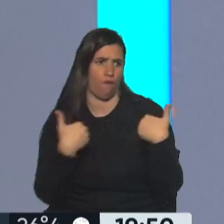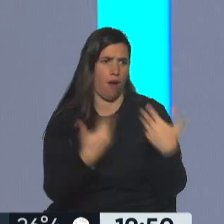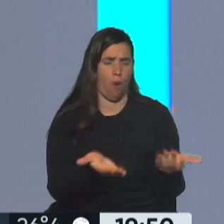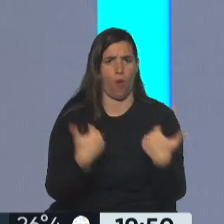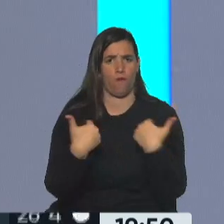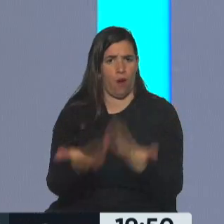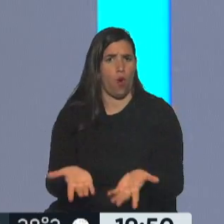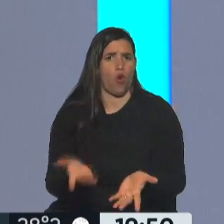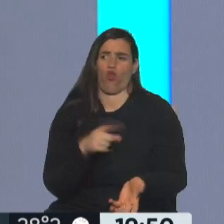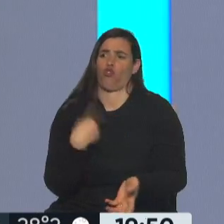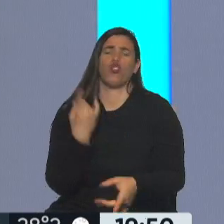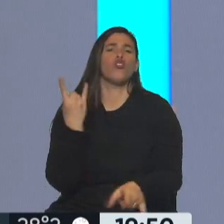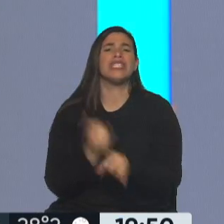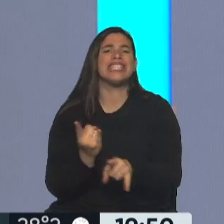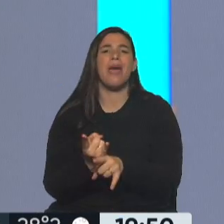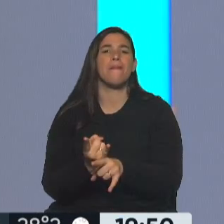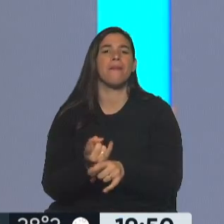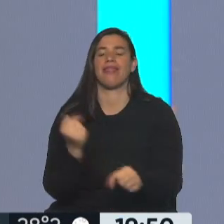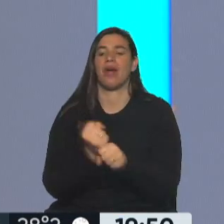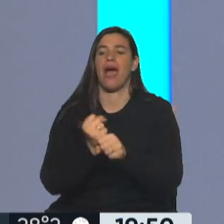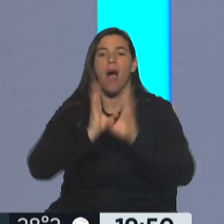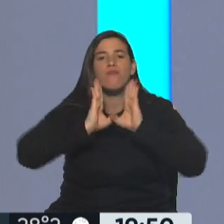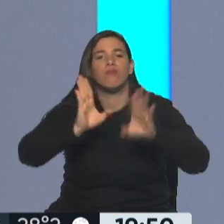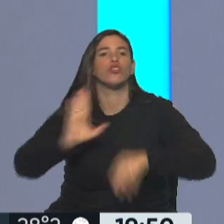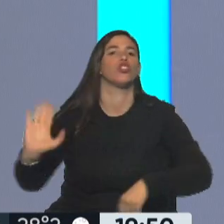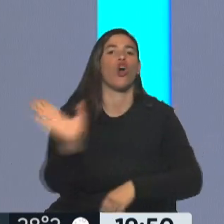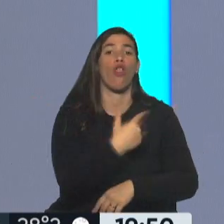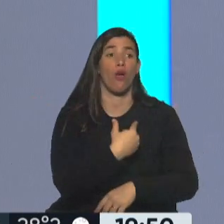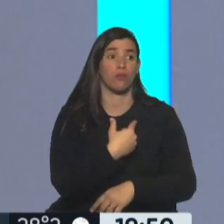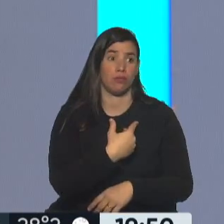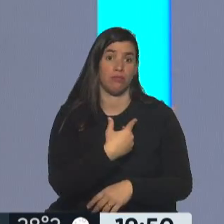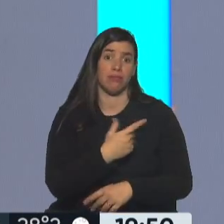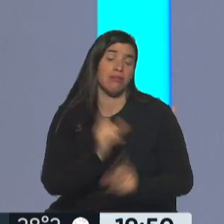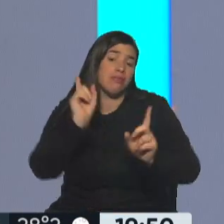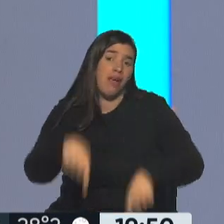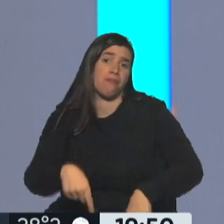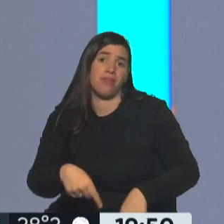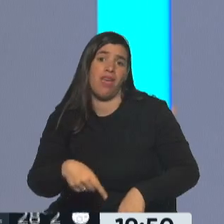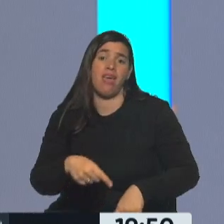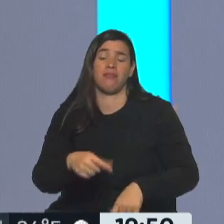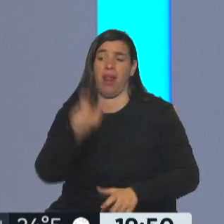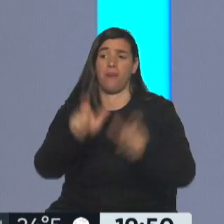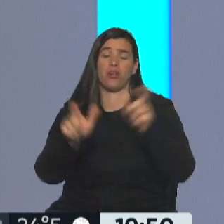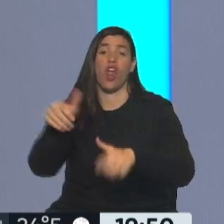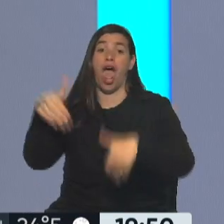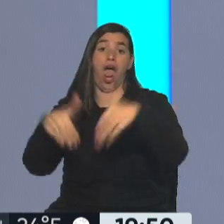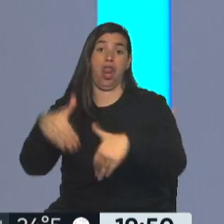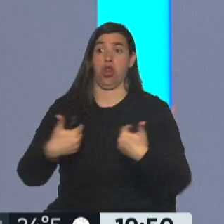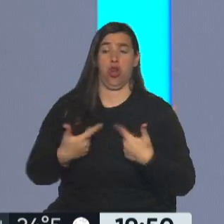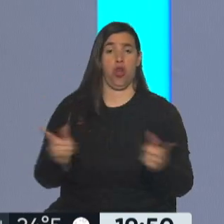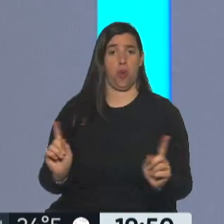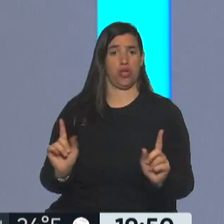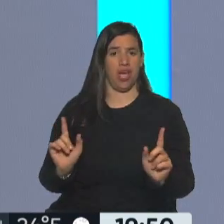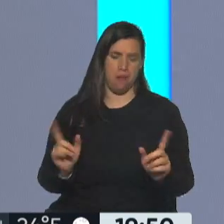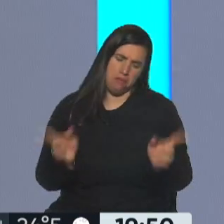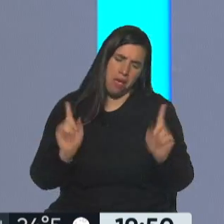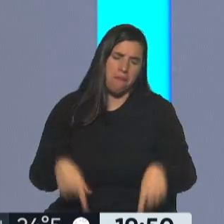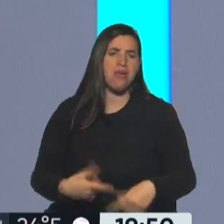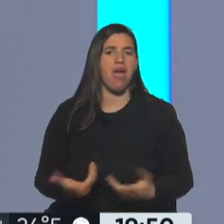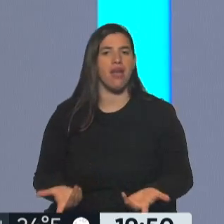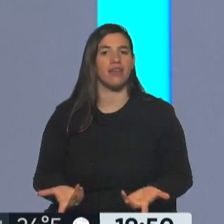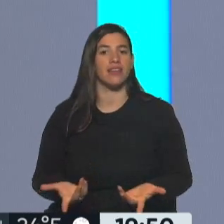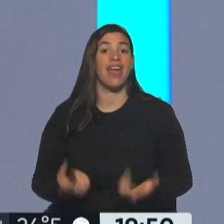uno mira los 12 años y medio de Néstor y Cristina, no hay ningún sector económico, social, que no haya